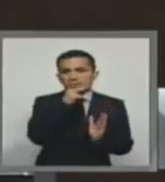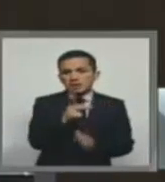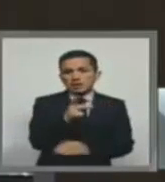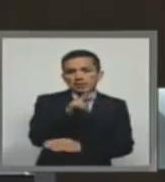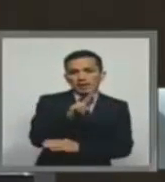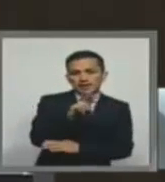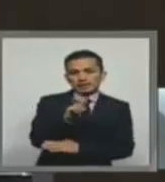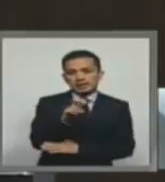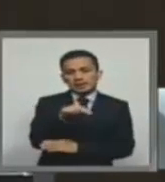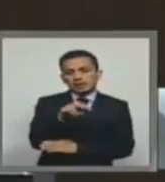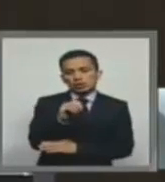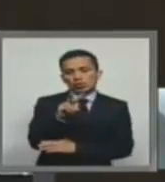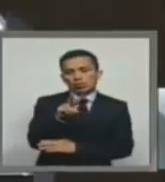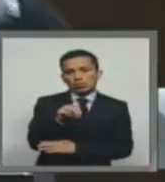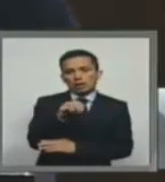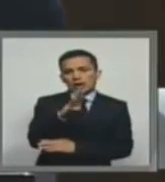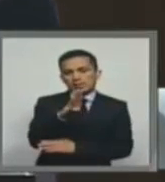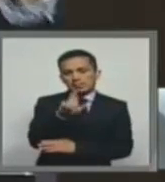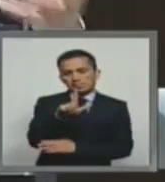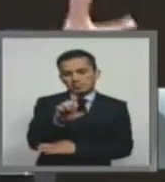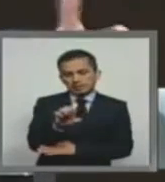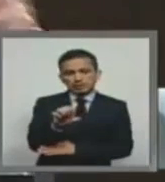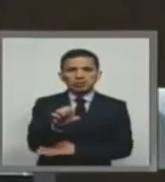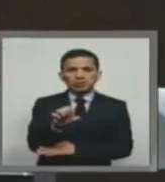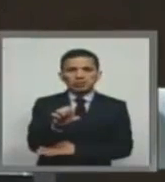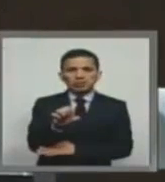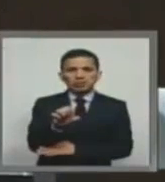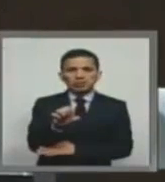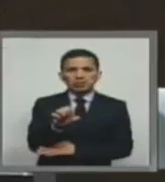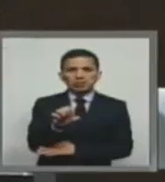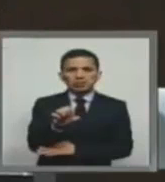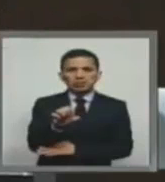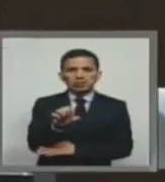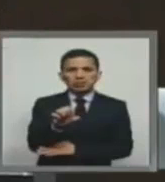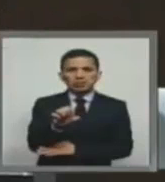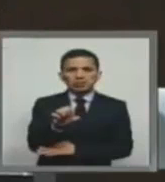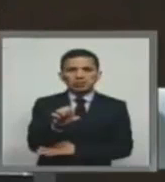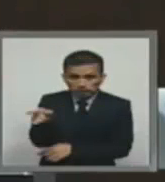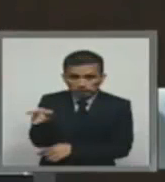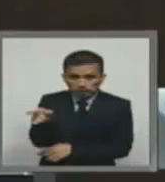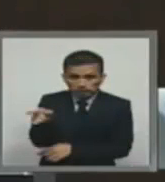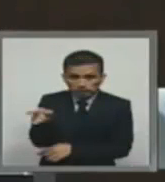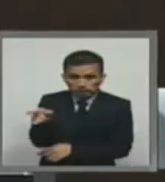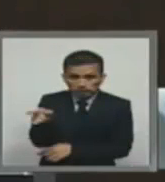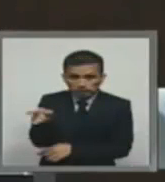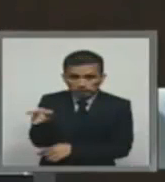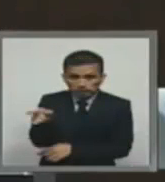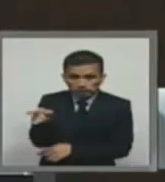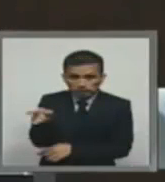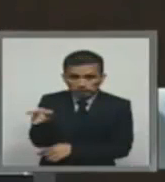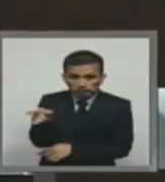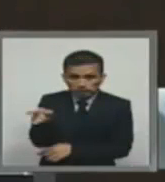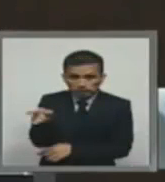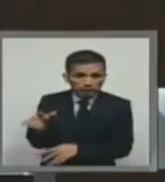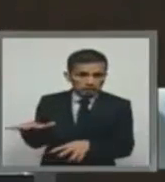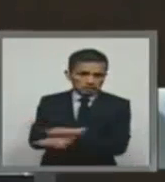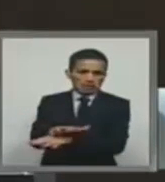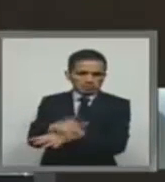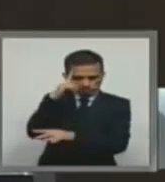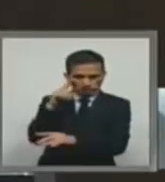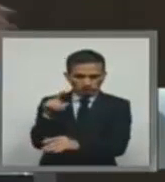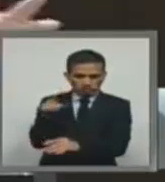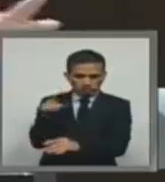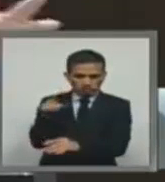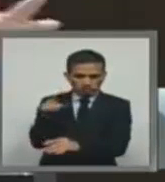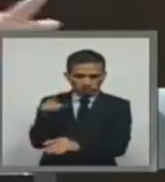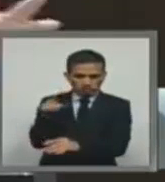o bien que se modificara la ley de la industria eléctrica donde define que es energía limpia, cosa